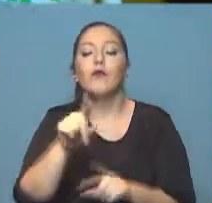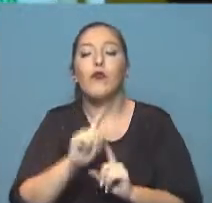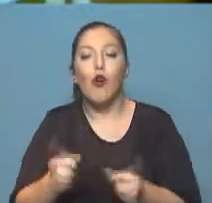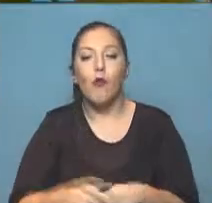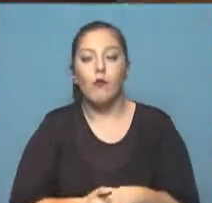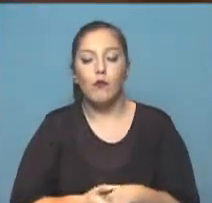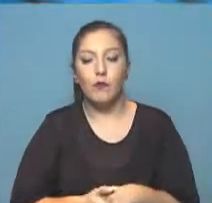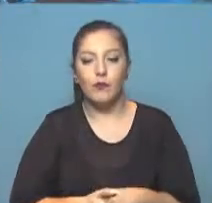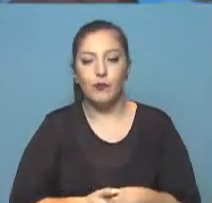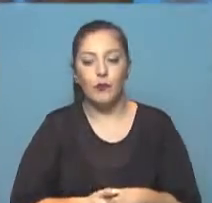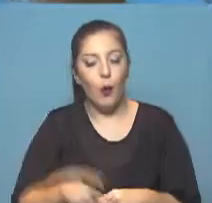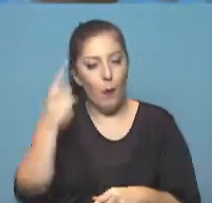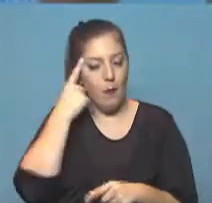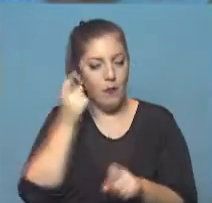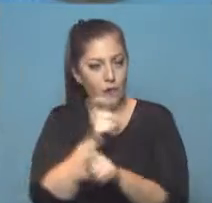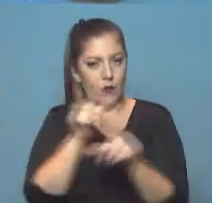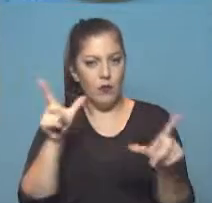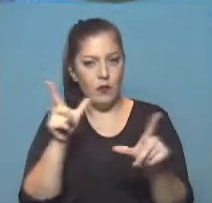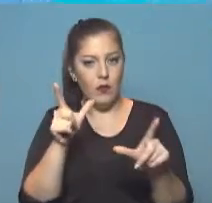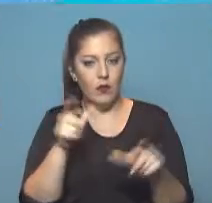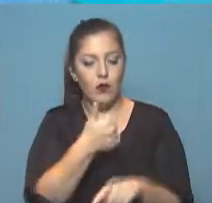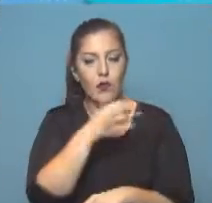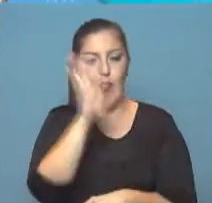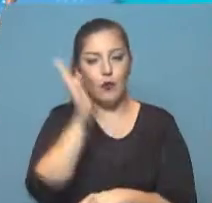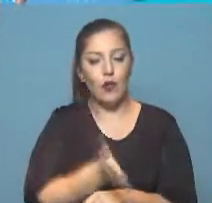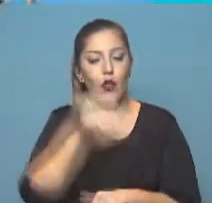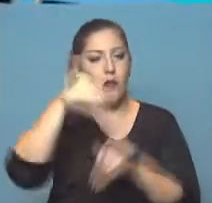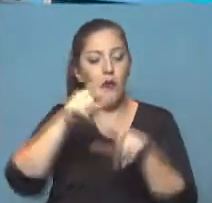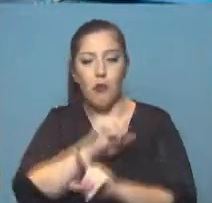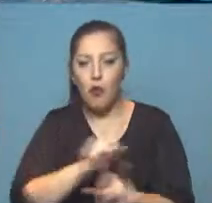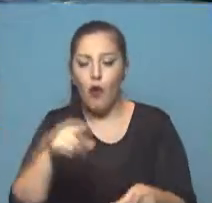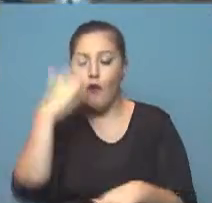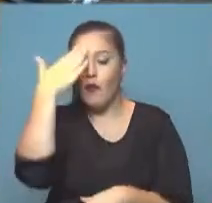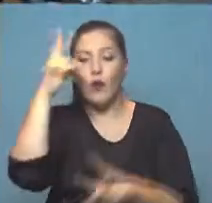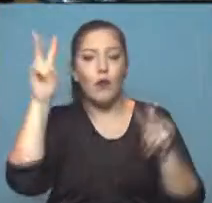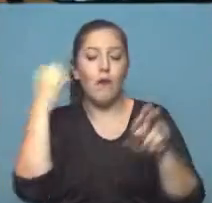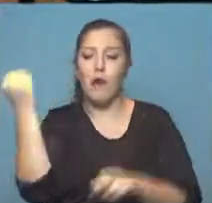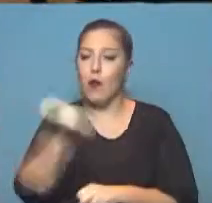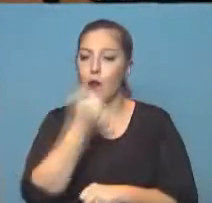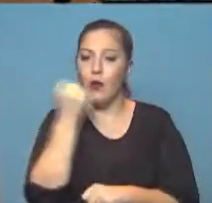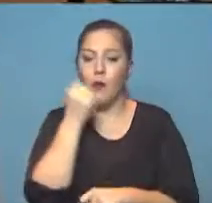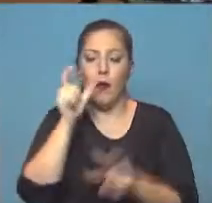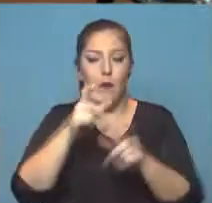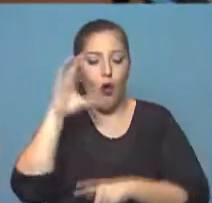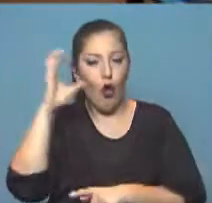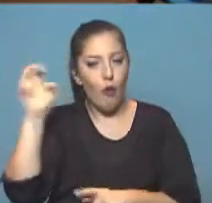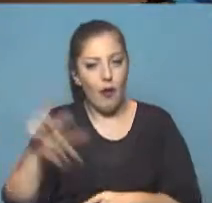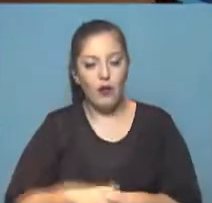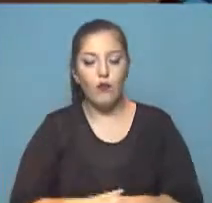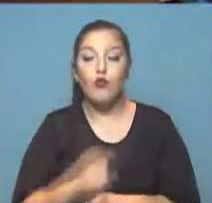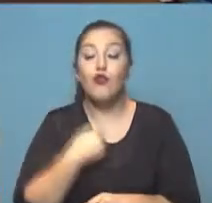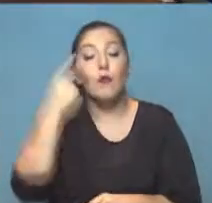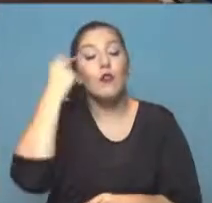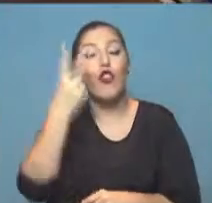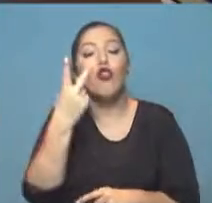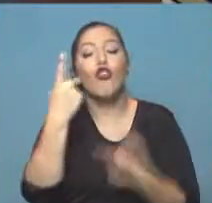uno se sorprende mucho pensar que haya habido más de un 60% de abstención ante un tema tan crucial para los colombianos. Yo diría que hay